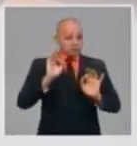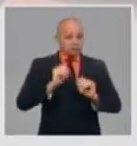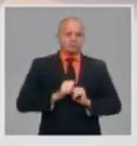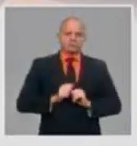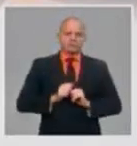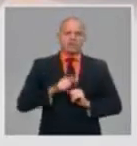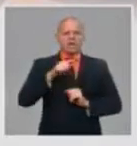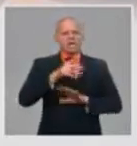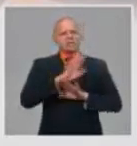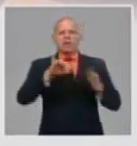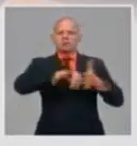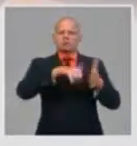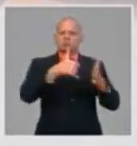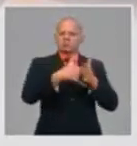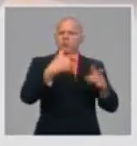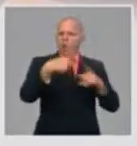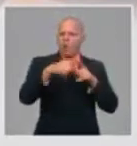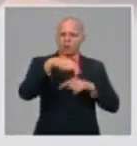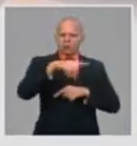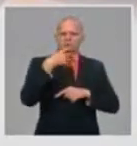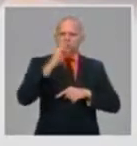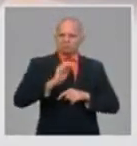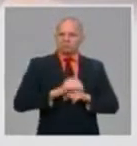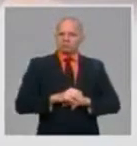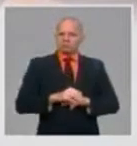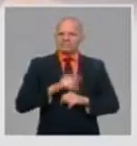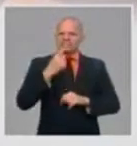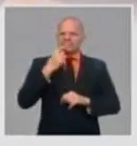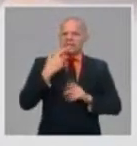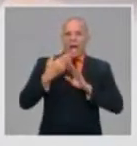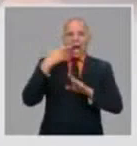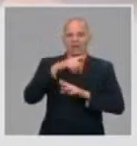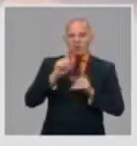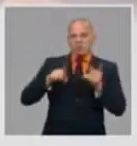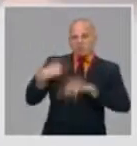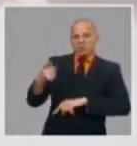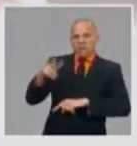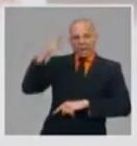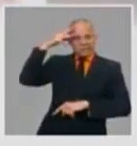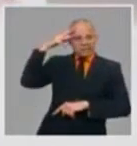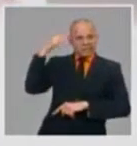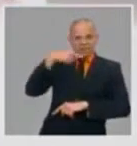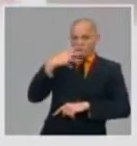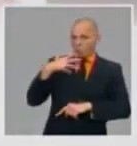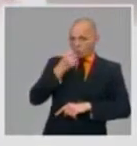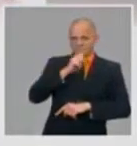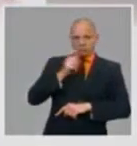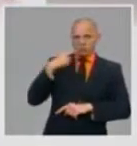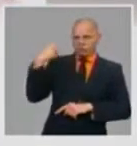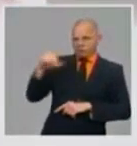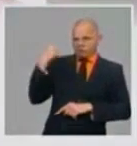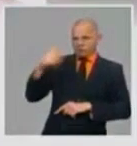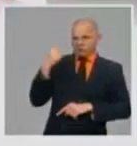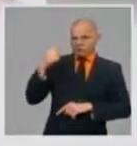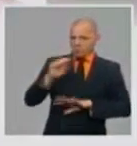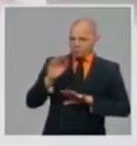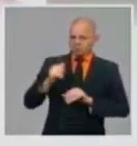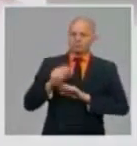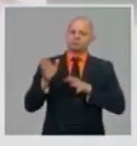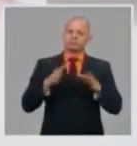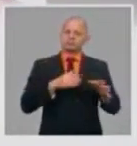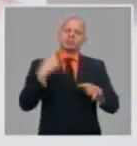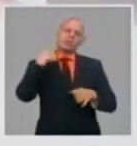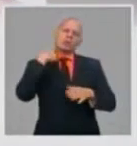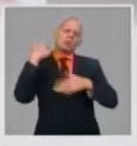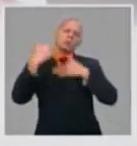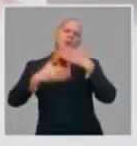Futuro Republicano y fue un verdadero látigo contra Clinton y su gobierno. Continuamos. En el 2003,